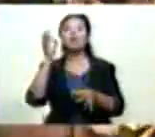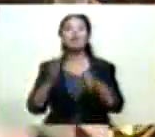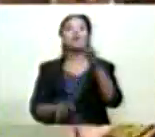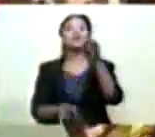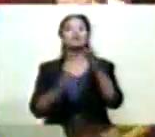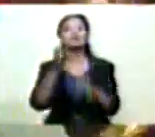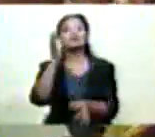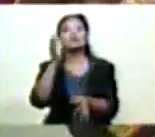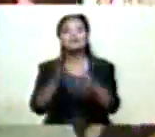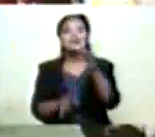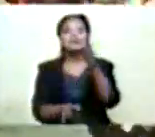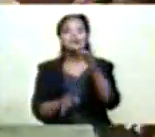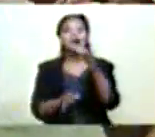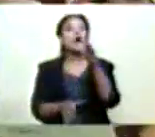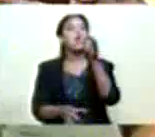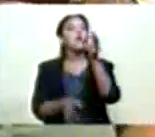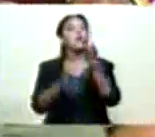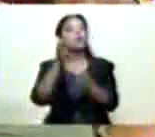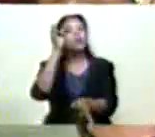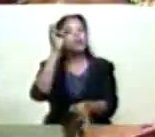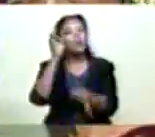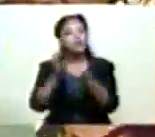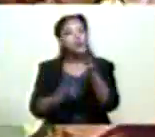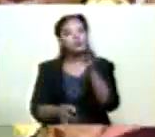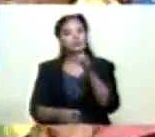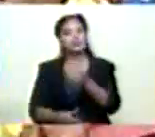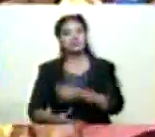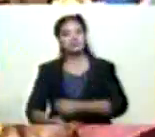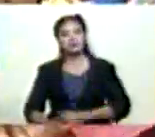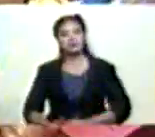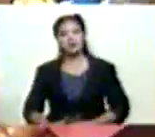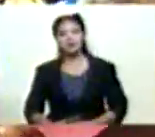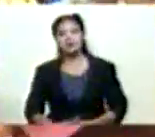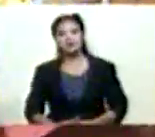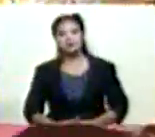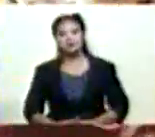Justicia, justicia.